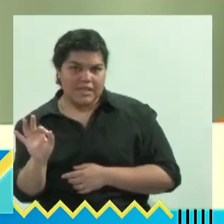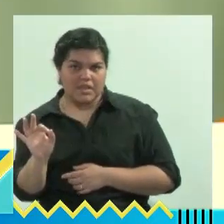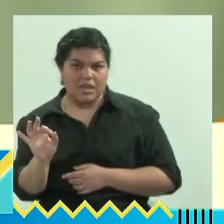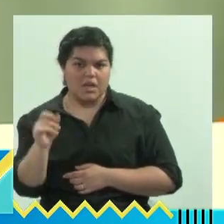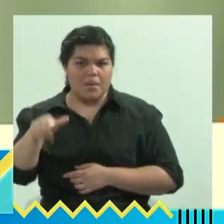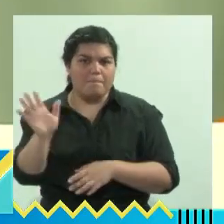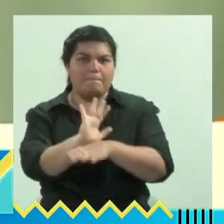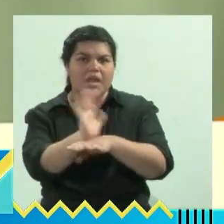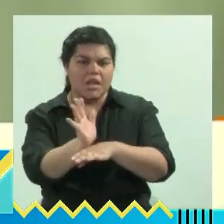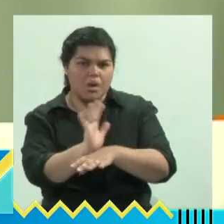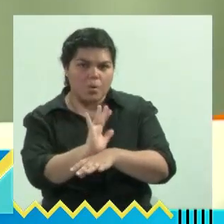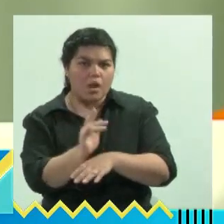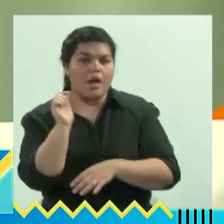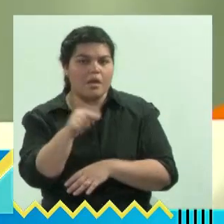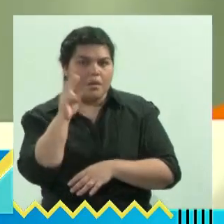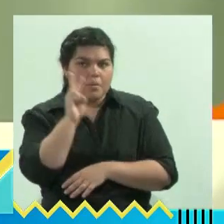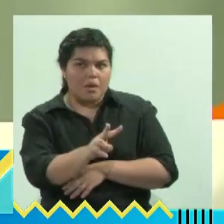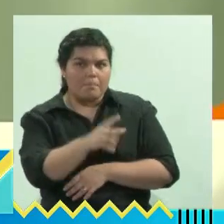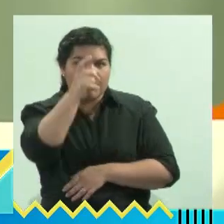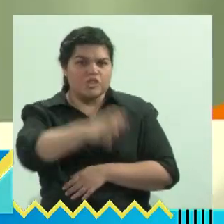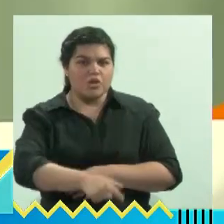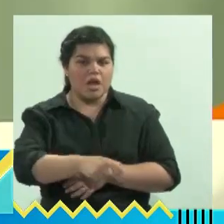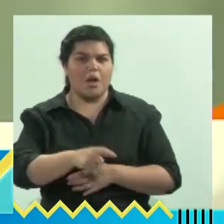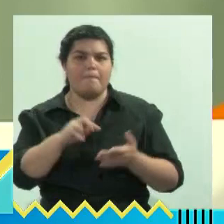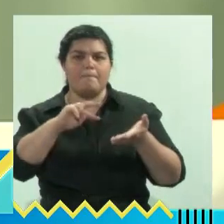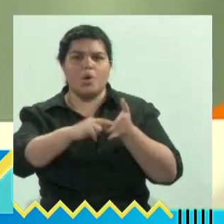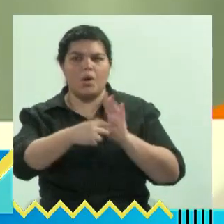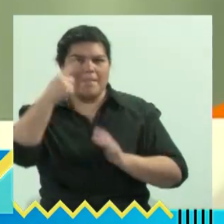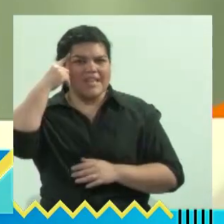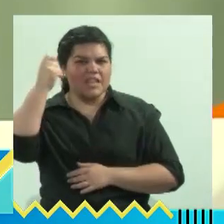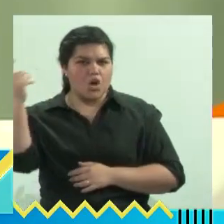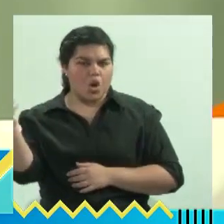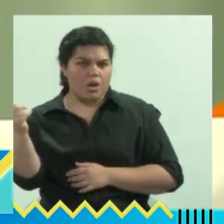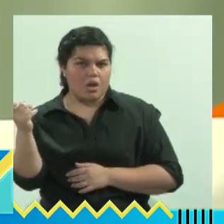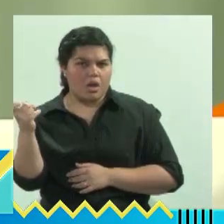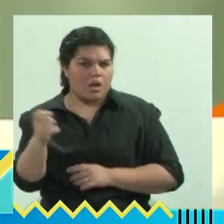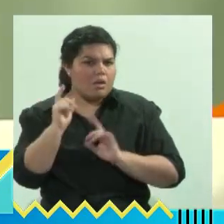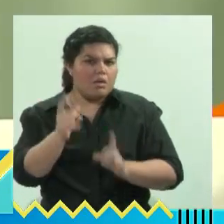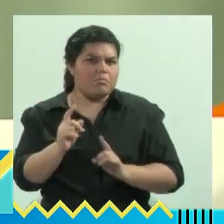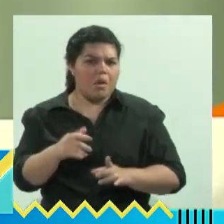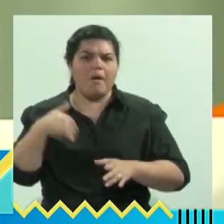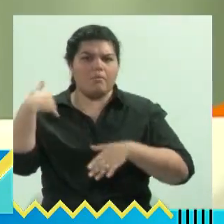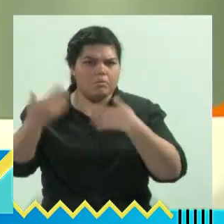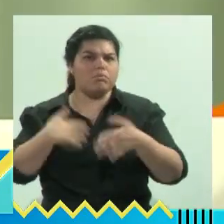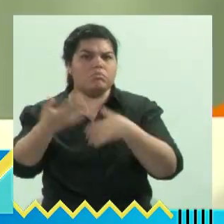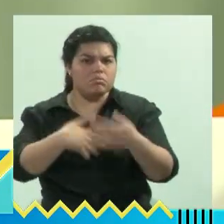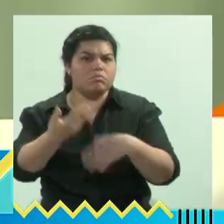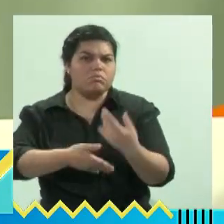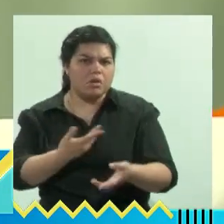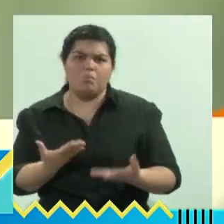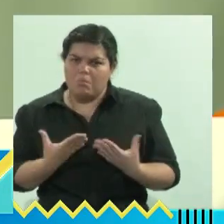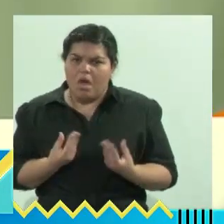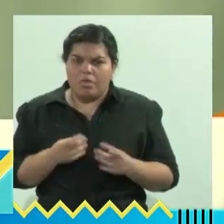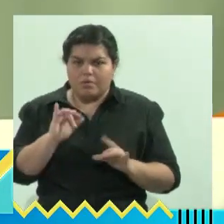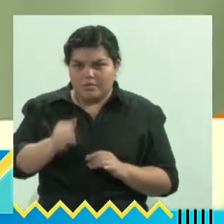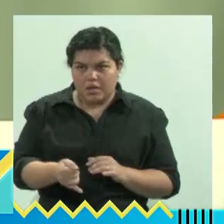una persona con un trastorno psicológico que pueda parecerse un poseído, sigue siendo algo posible que te puede llegar a dar miedo. Así